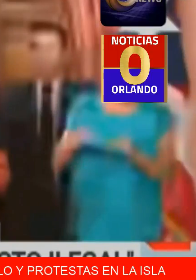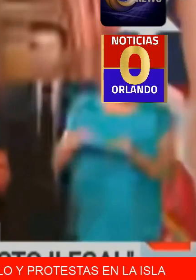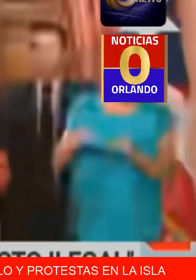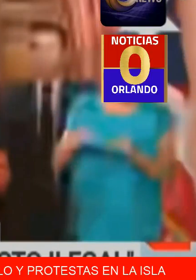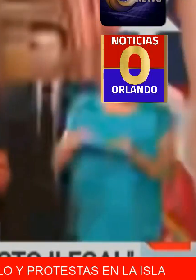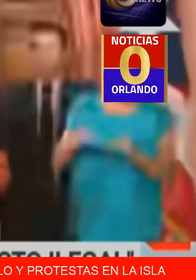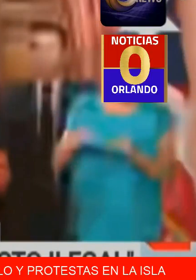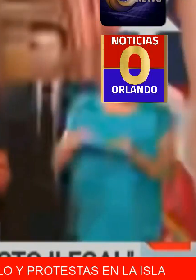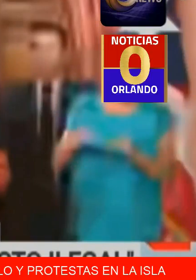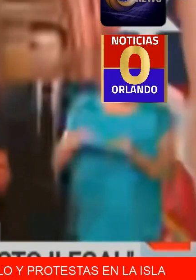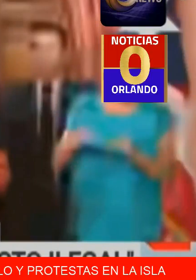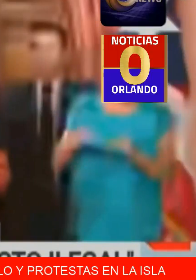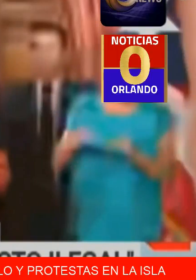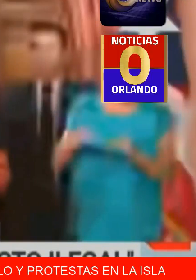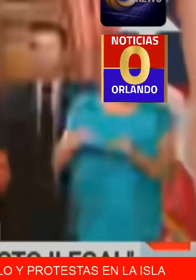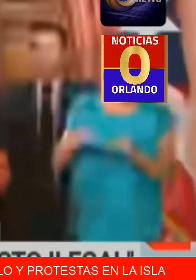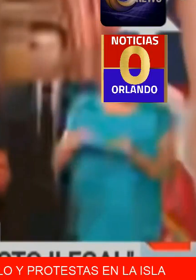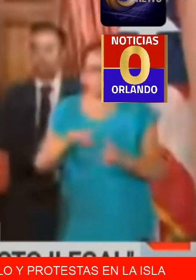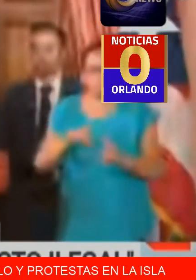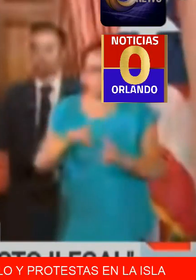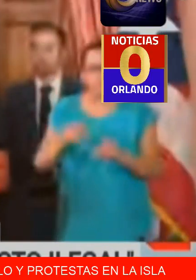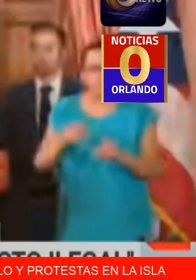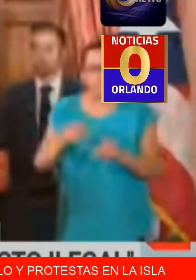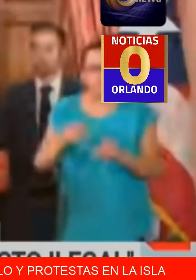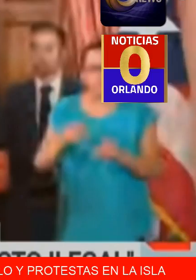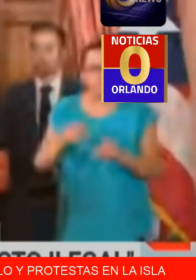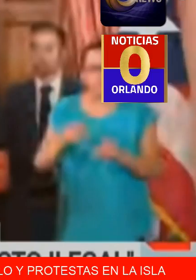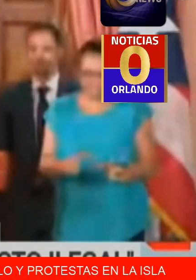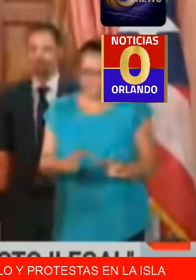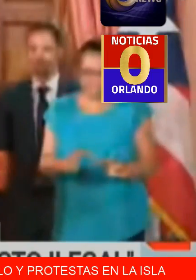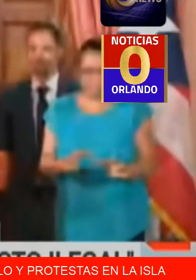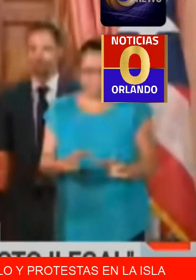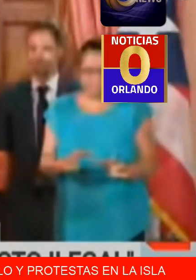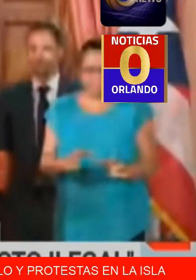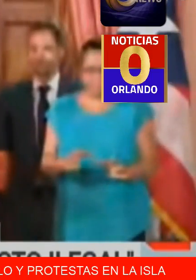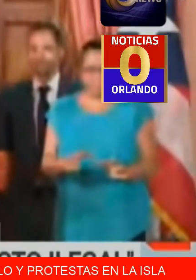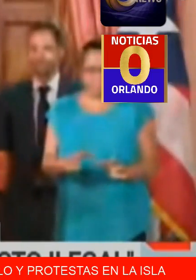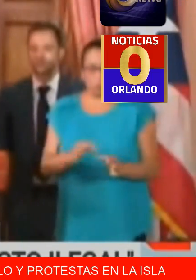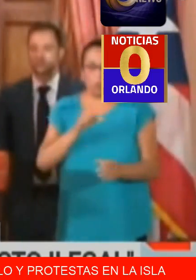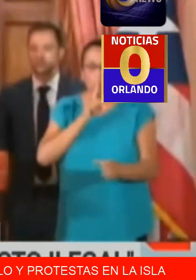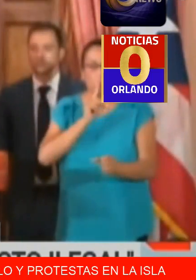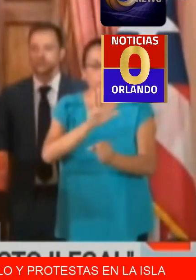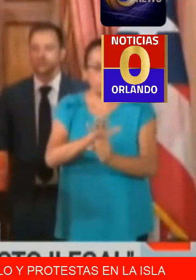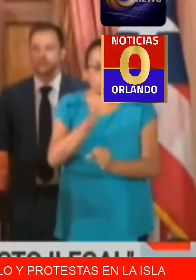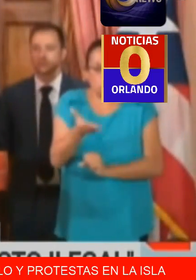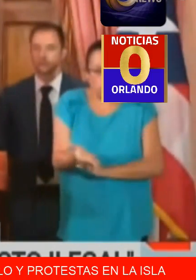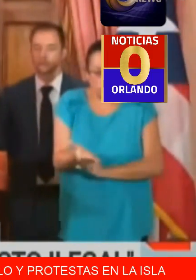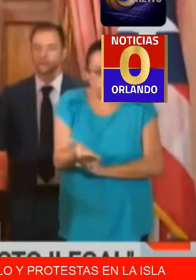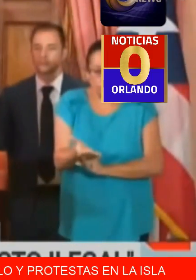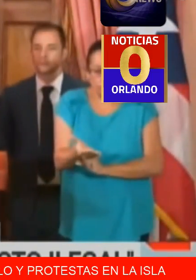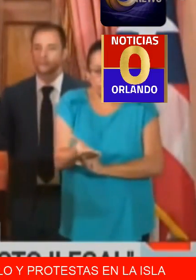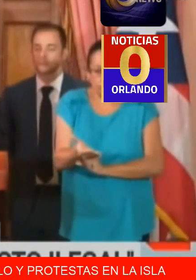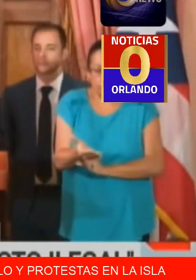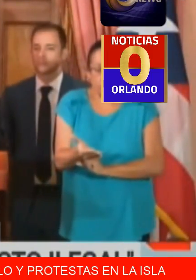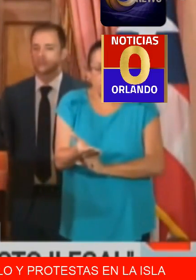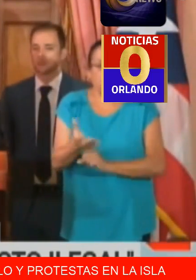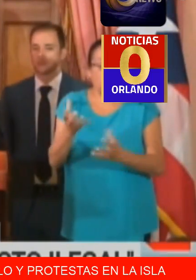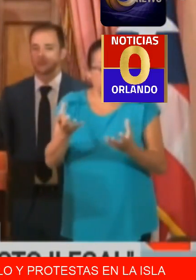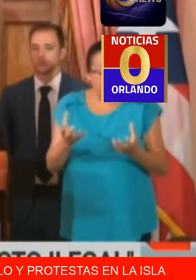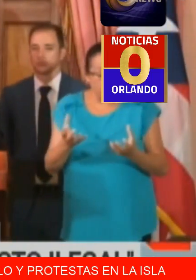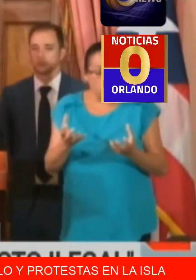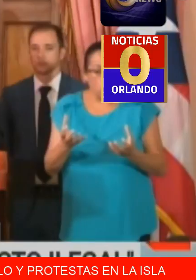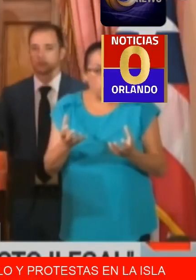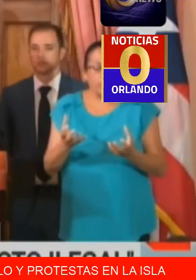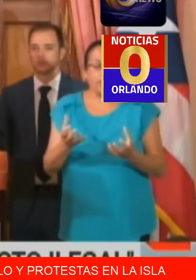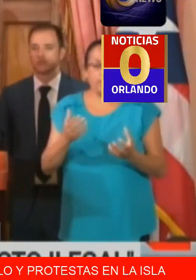que el pueblo dice. Yo estoy comprometido con eso, esa será la tendencia, pero que todos sepan que yo